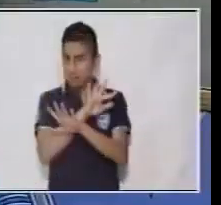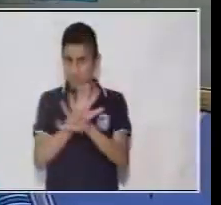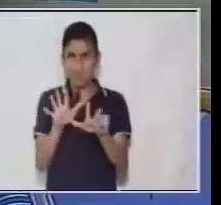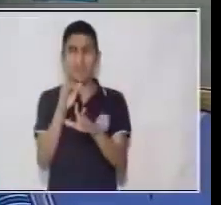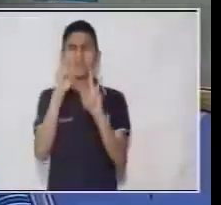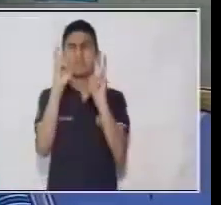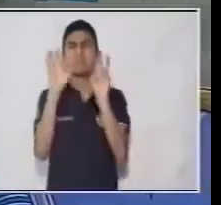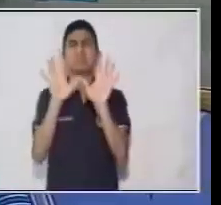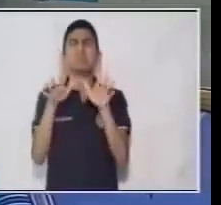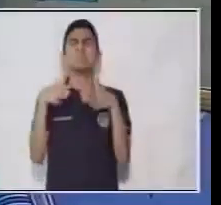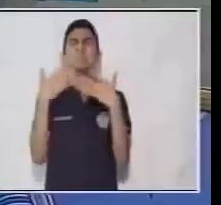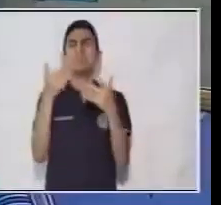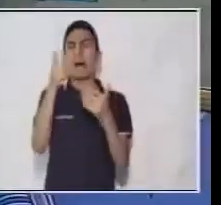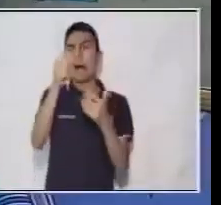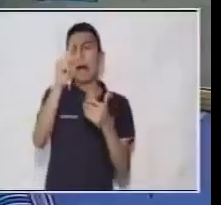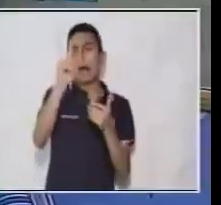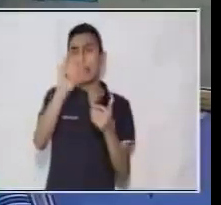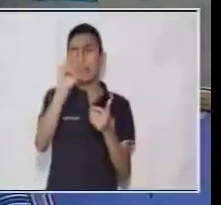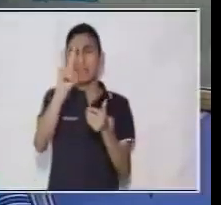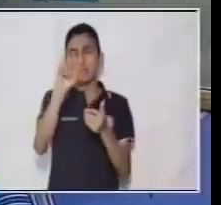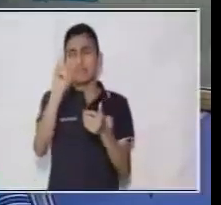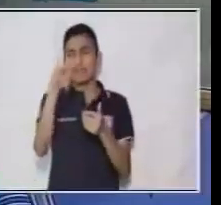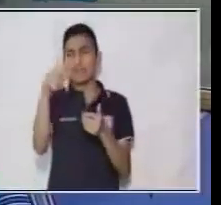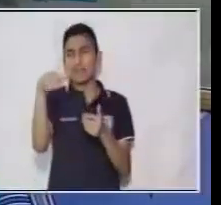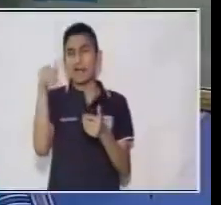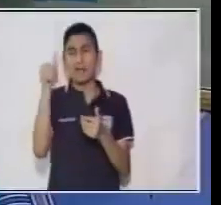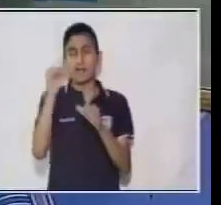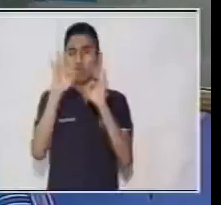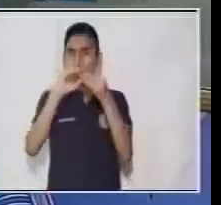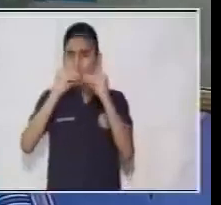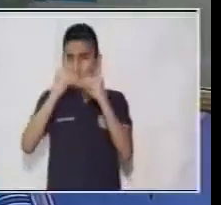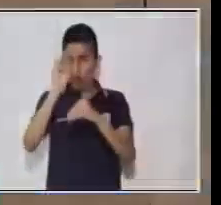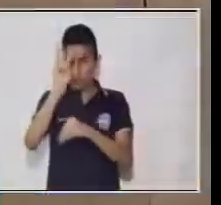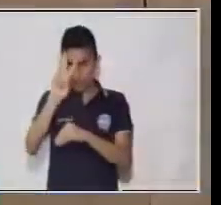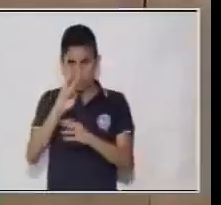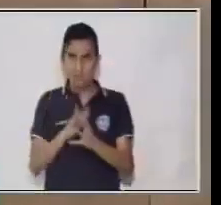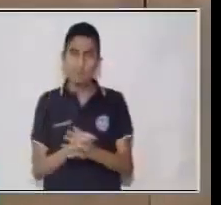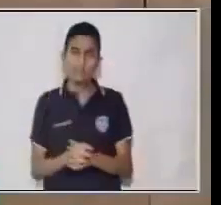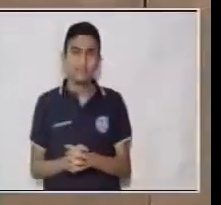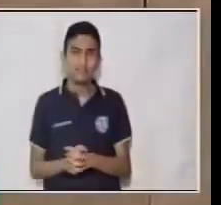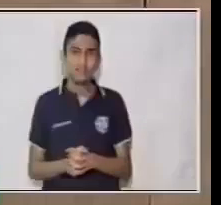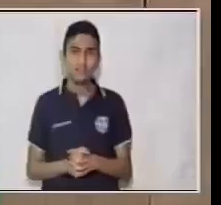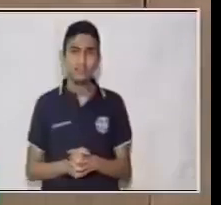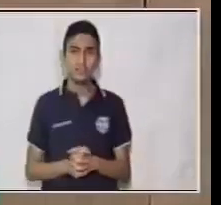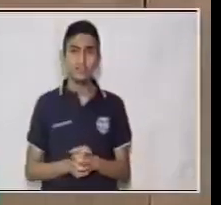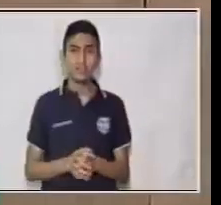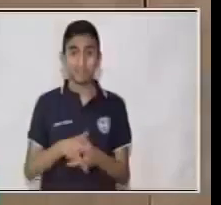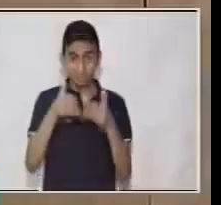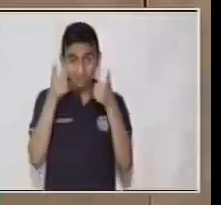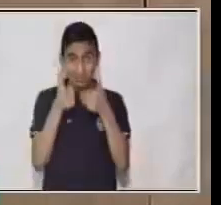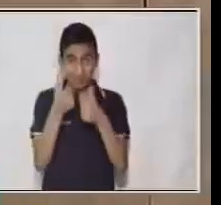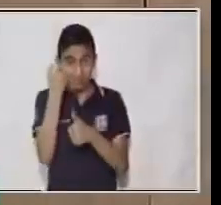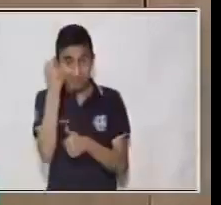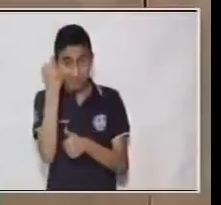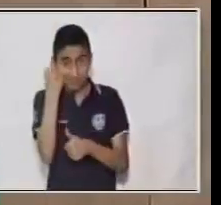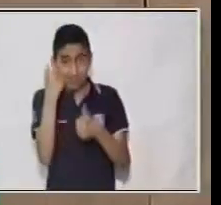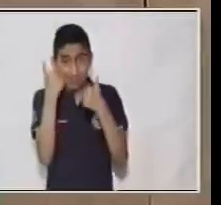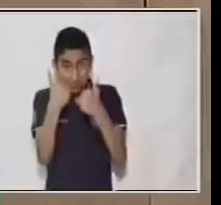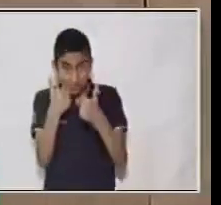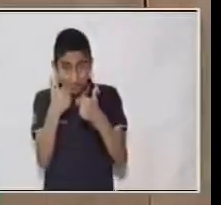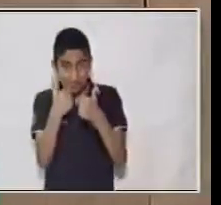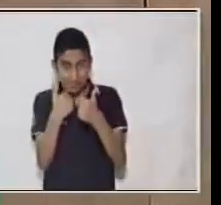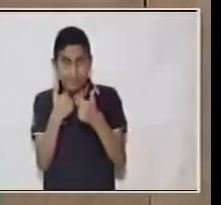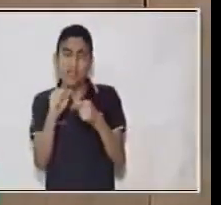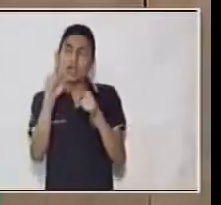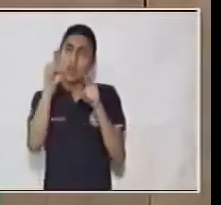la adivinanza número 3. ¿Se te quedaron?